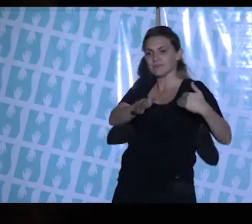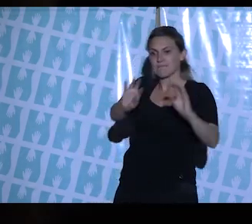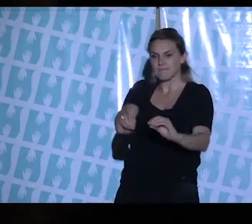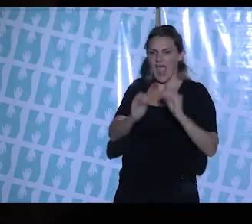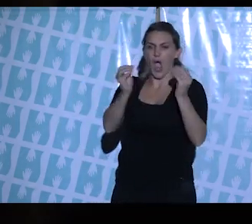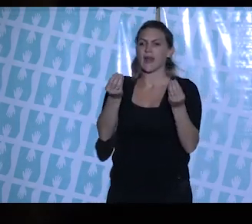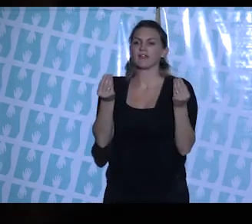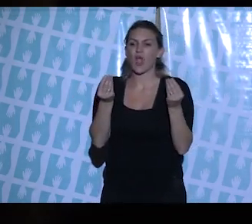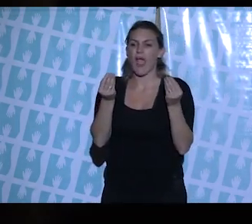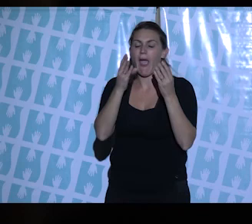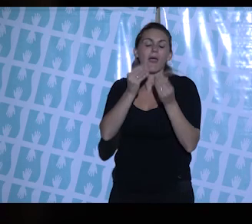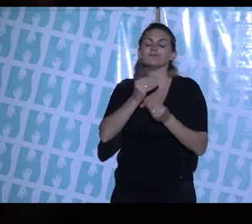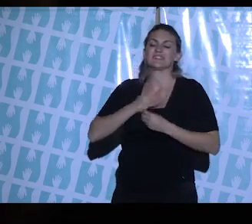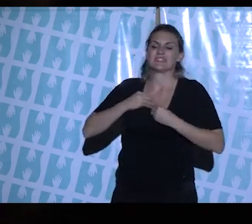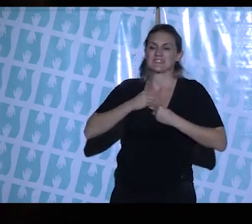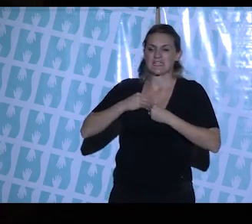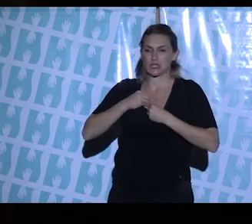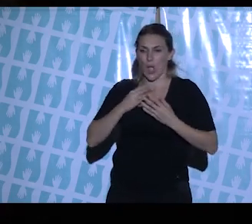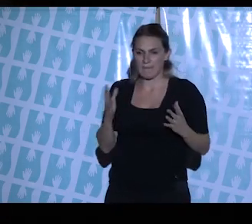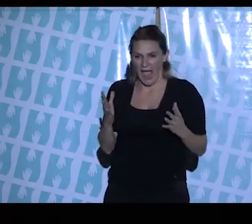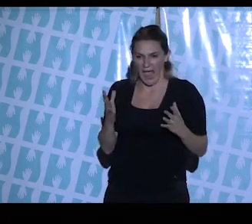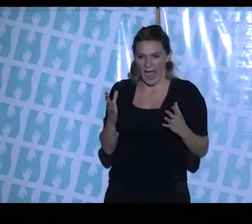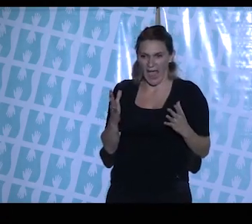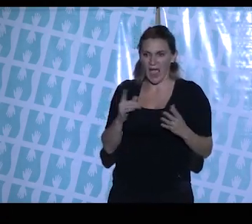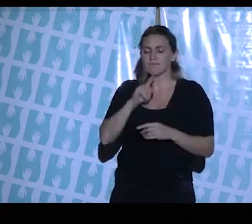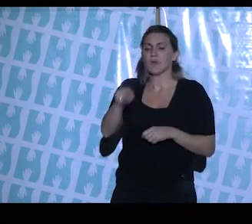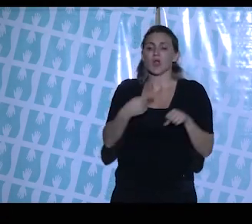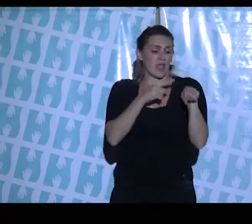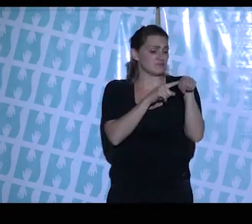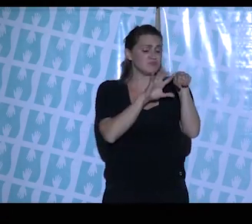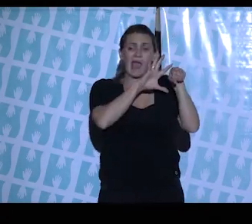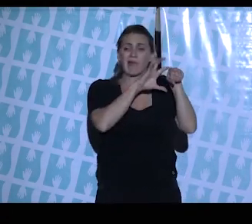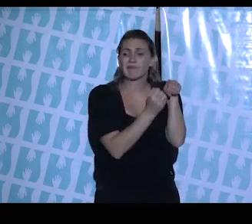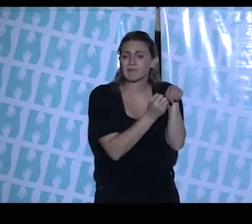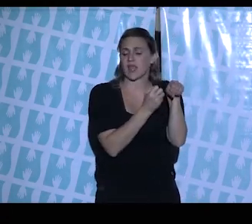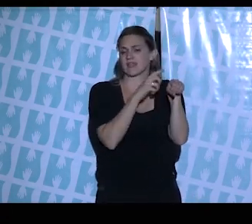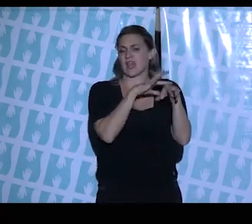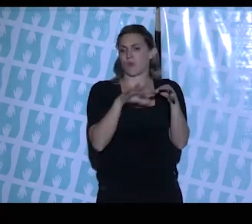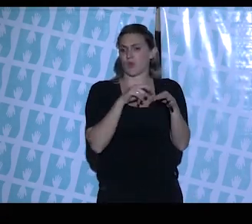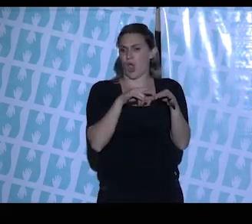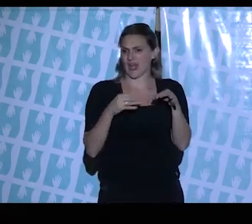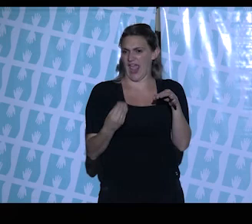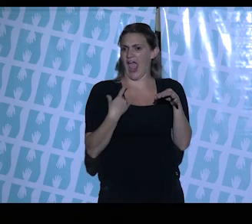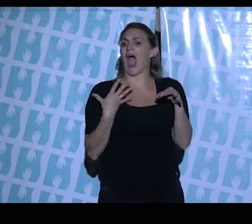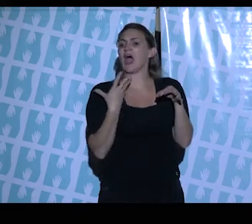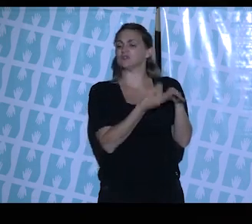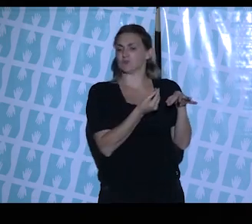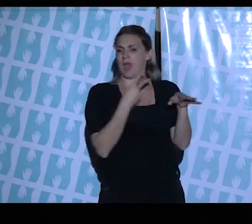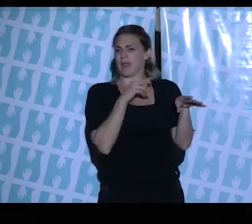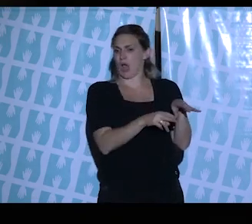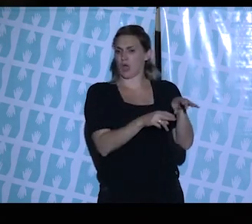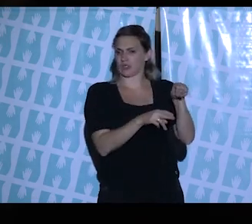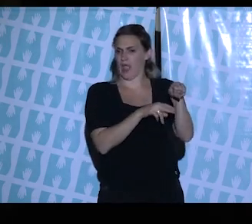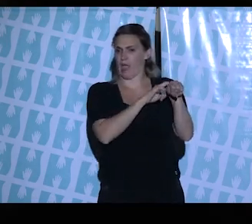gracias a modelos animales de degeneración neuronal. Ese campo de las terapias modificadoras es